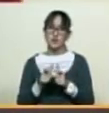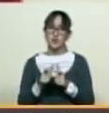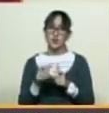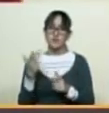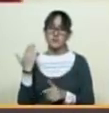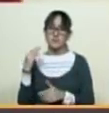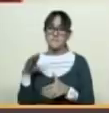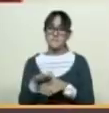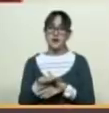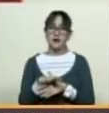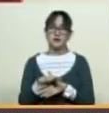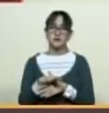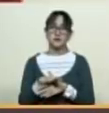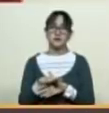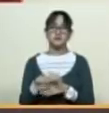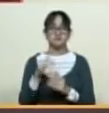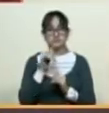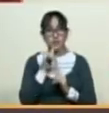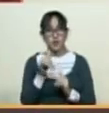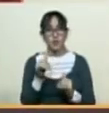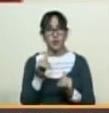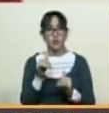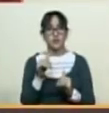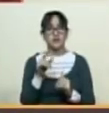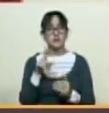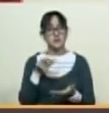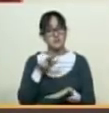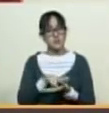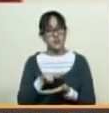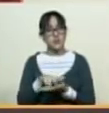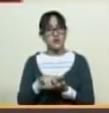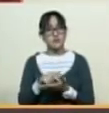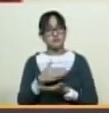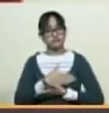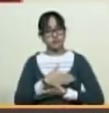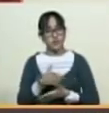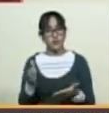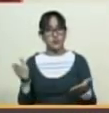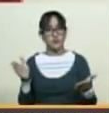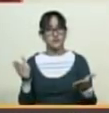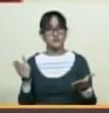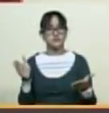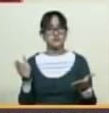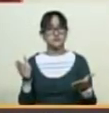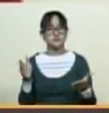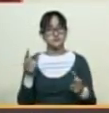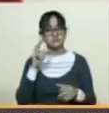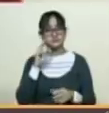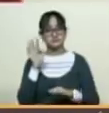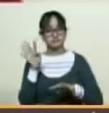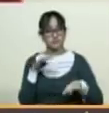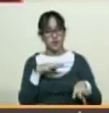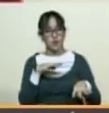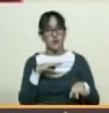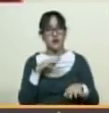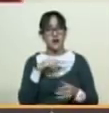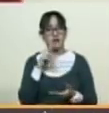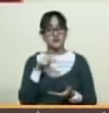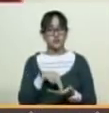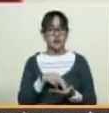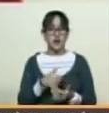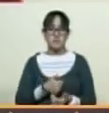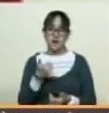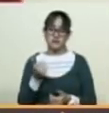el martes, queremos anunciar que también aprobamos hacer una ampliación de lo que es la observación